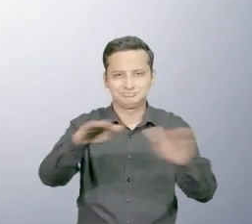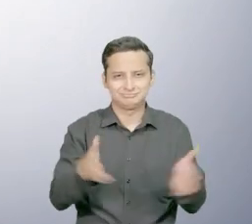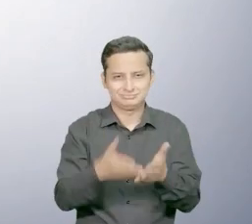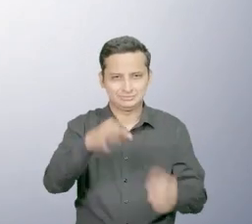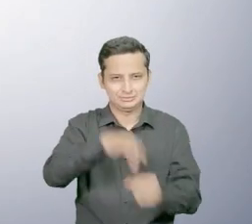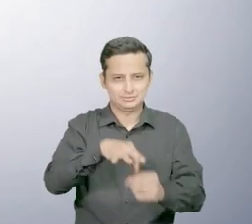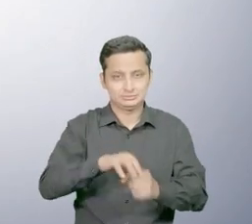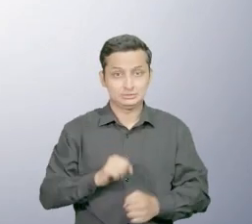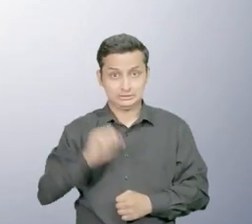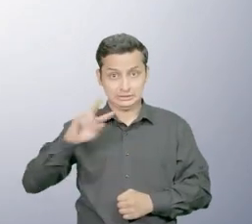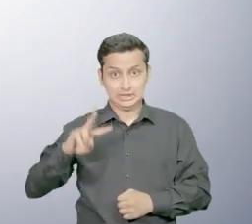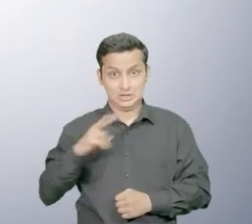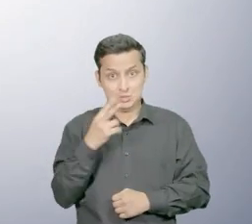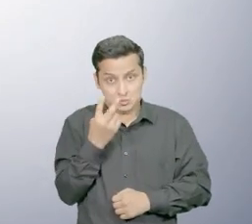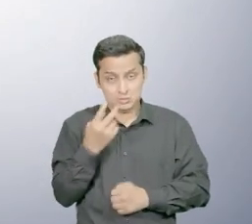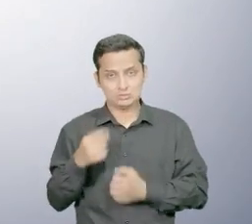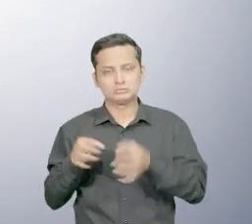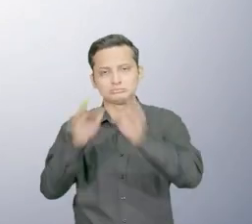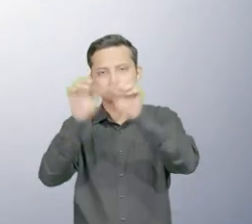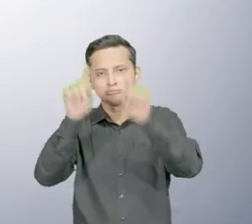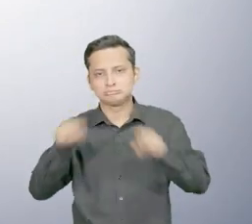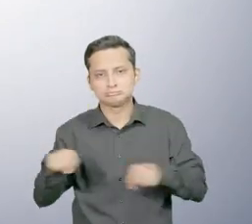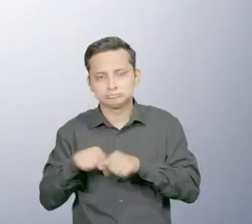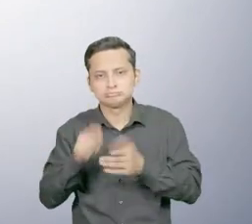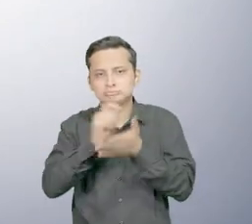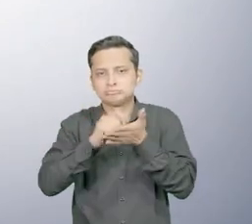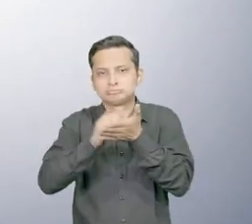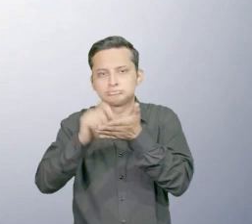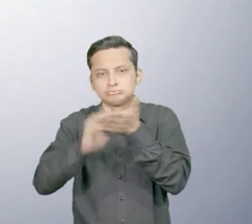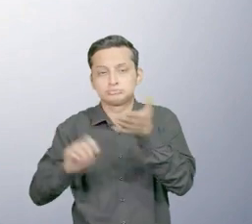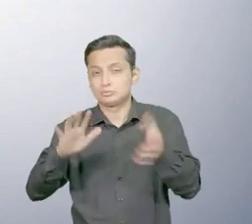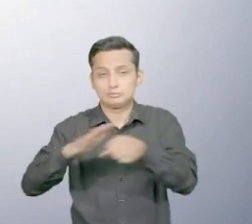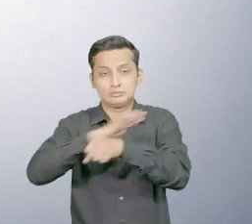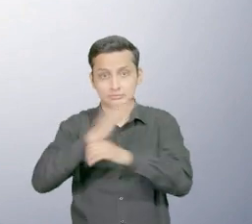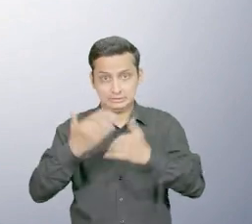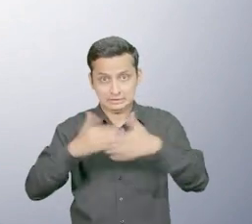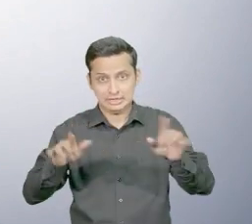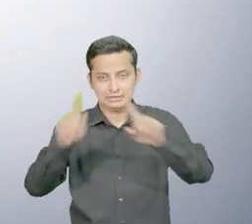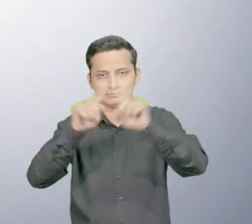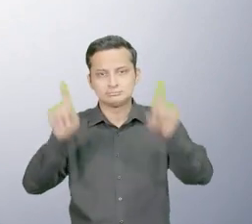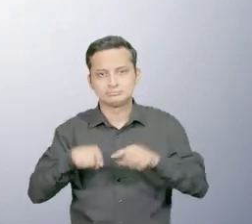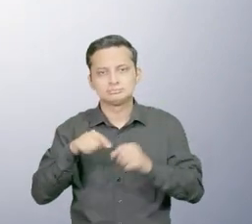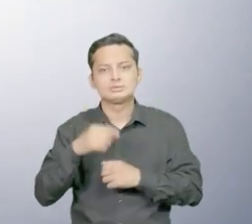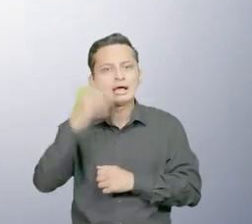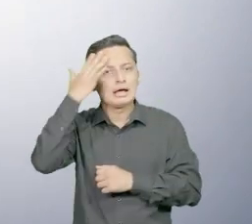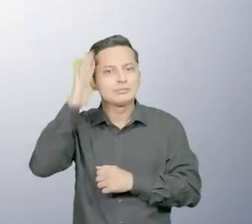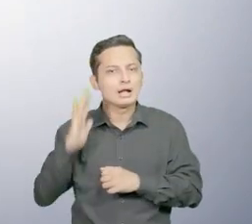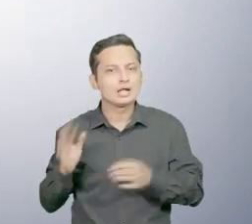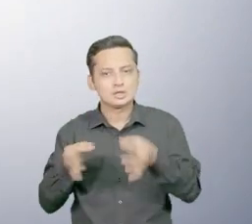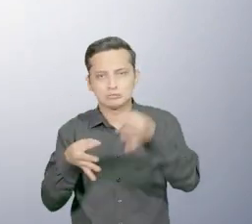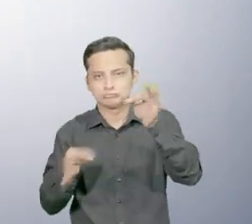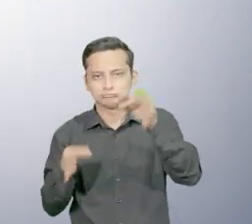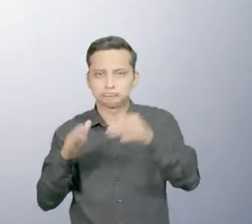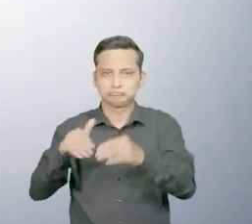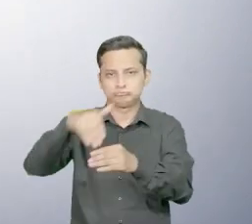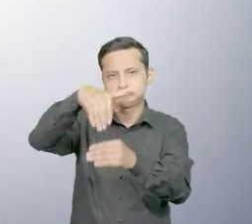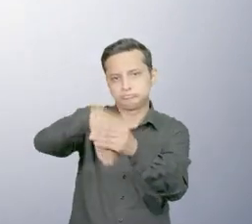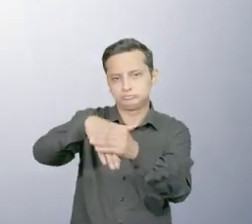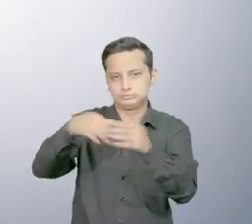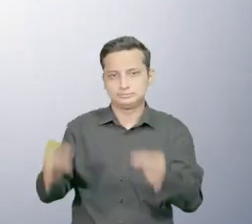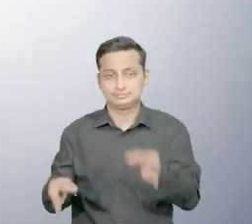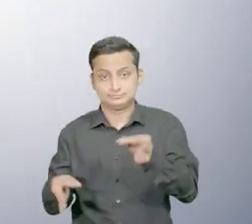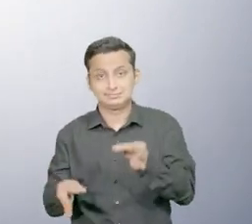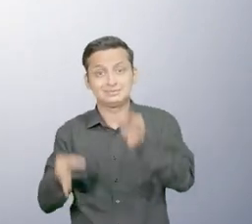el segundo ejemplar del acta de escrutinio, una vez llenada y firmada, se coloca en un sobre amarillo, el cual lo recibe